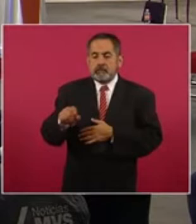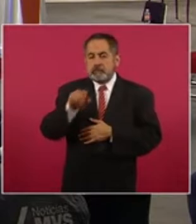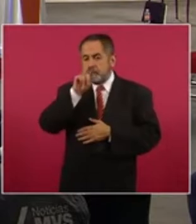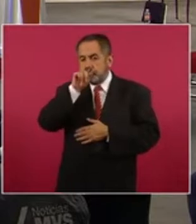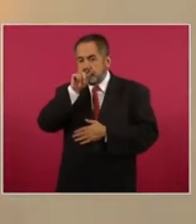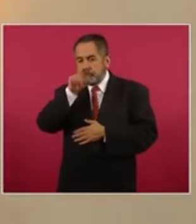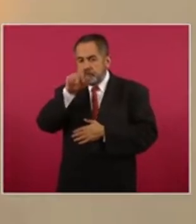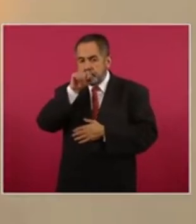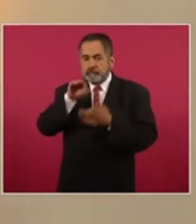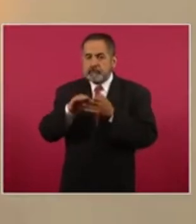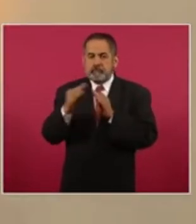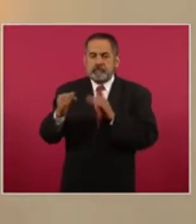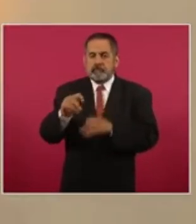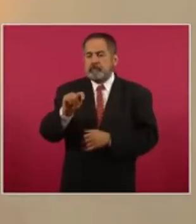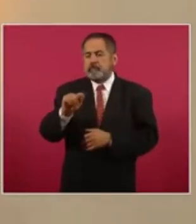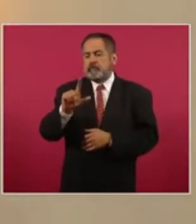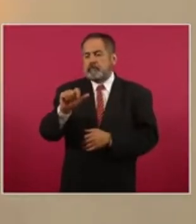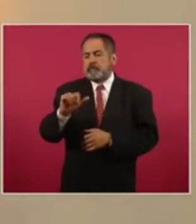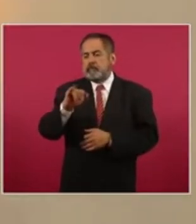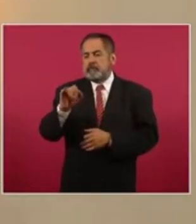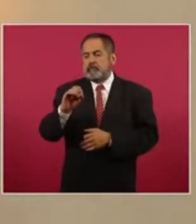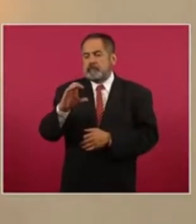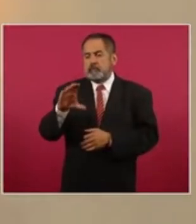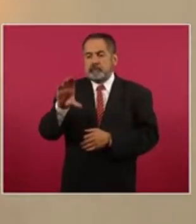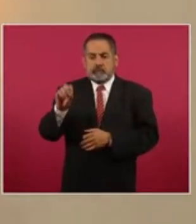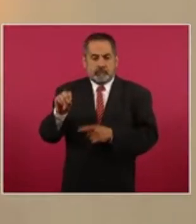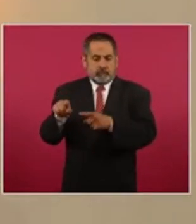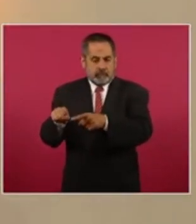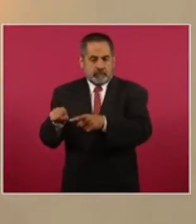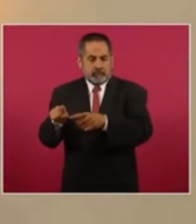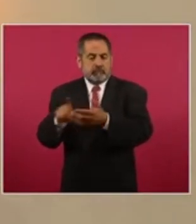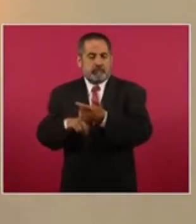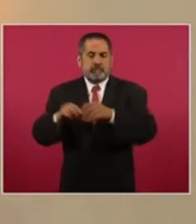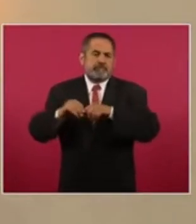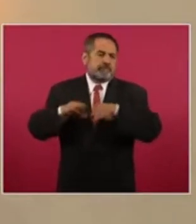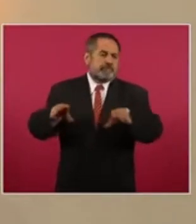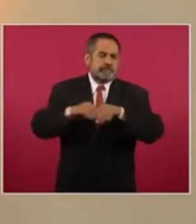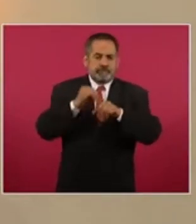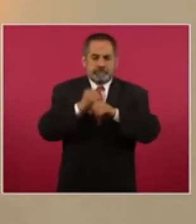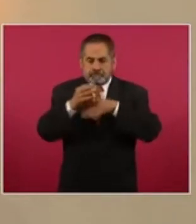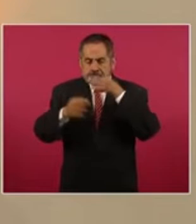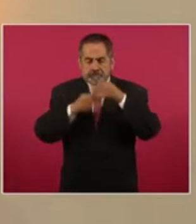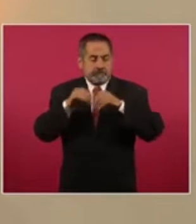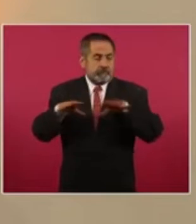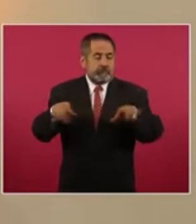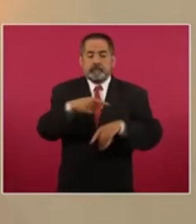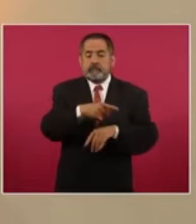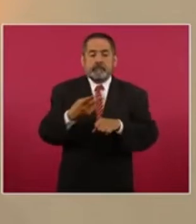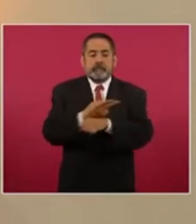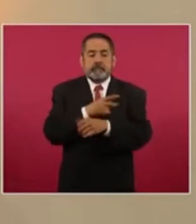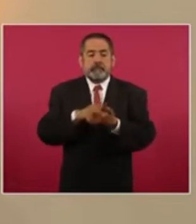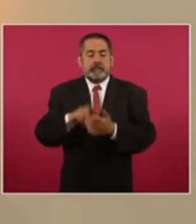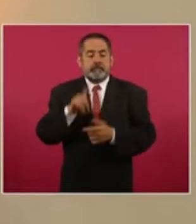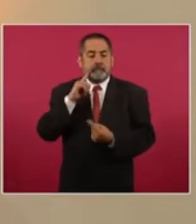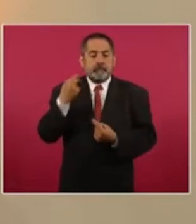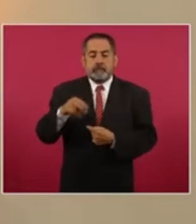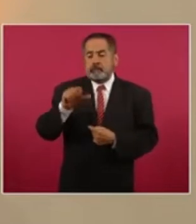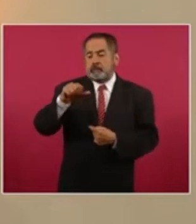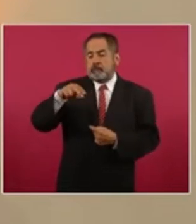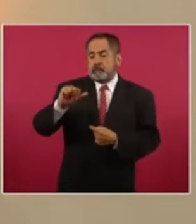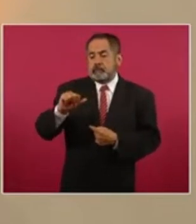Jalisco, también fue ventilado profusamente en redes sociales. Es el caso de Ana Michel